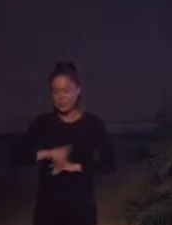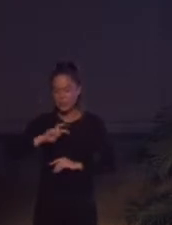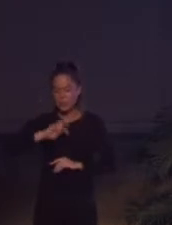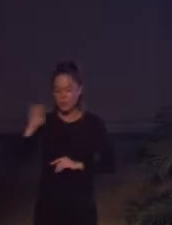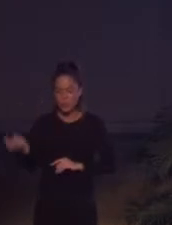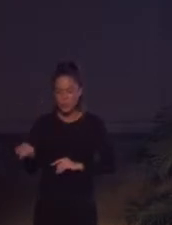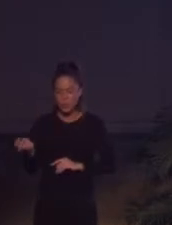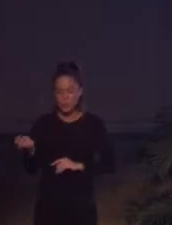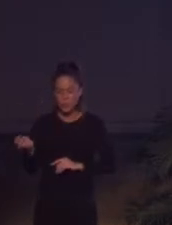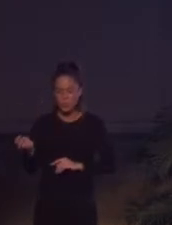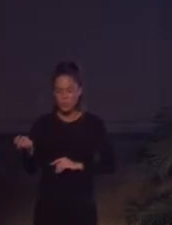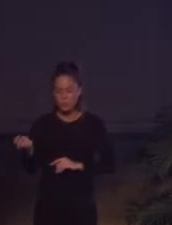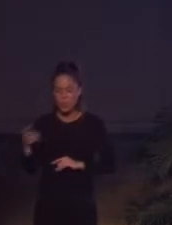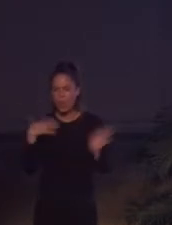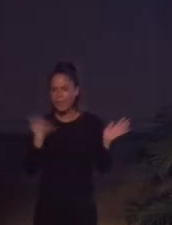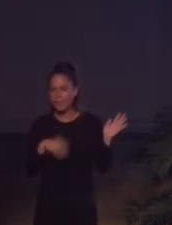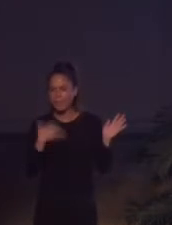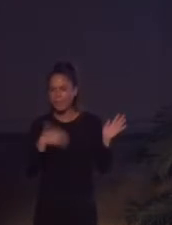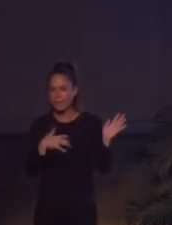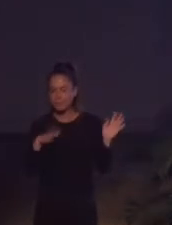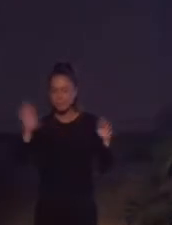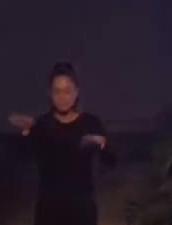es de Argentina también,